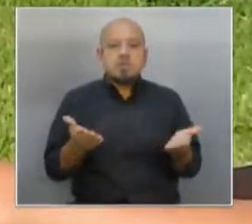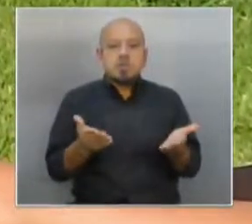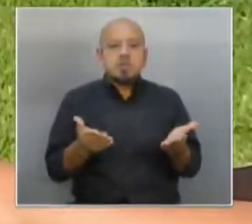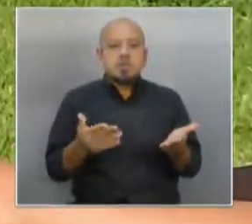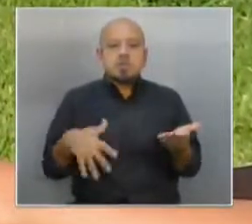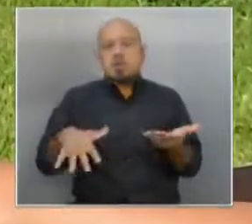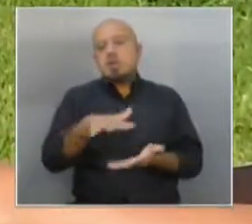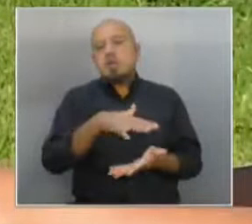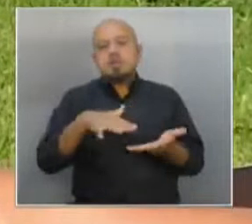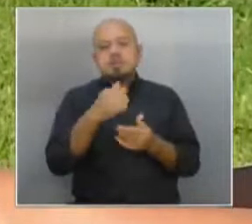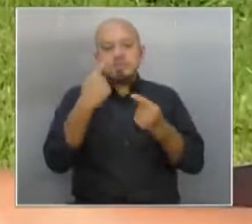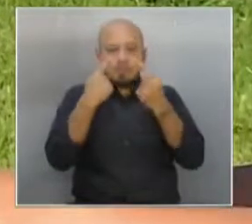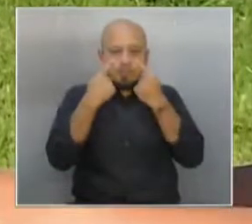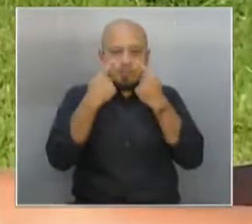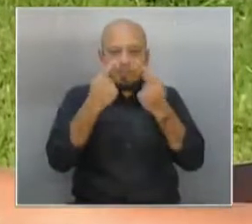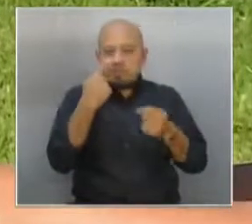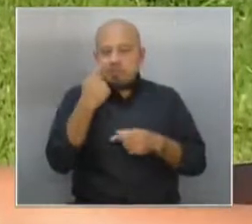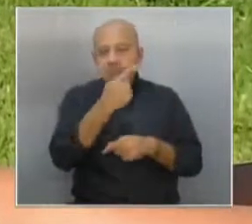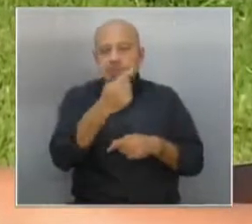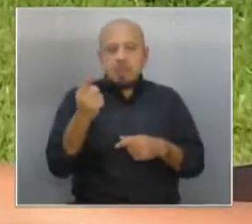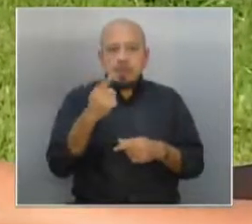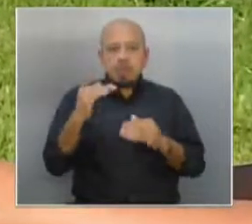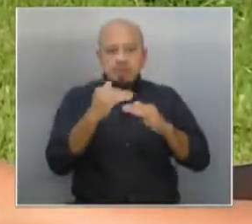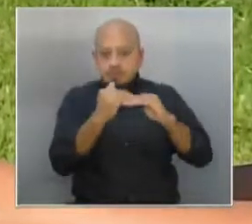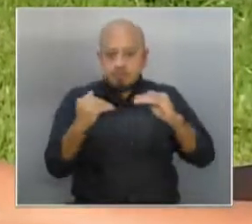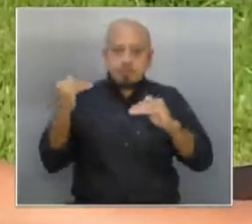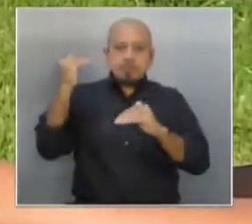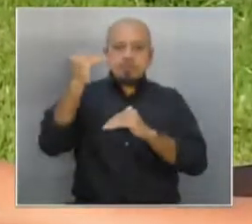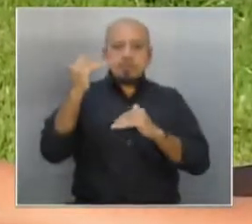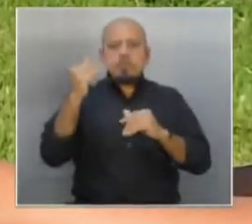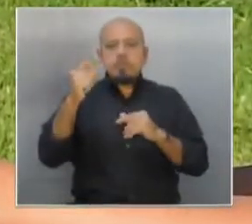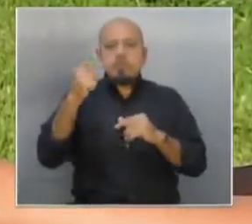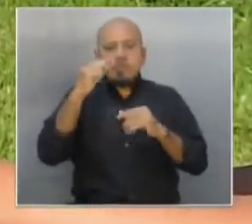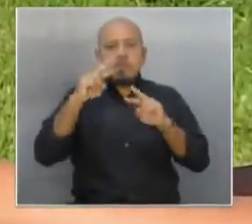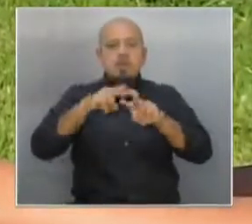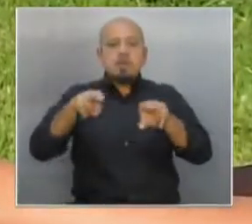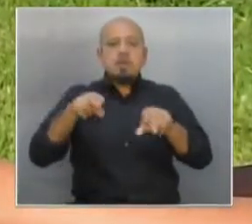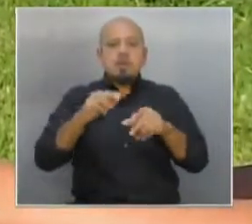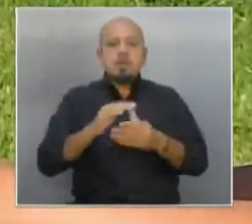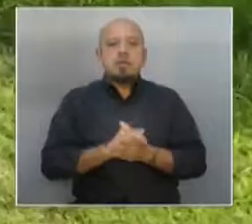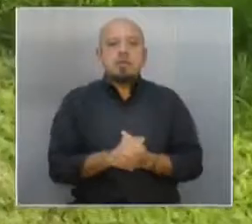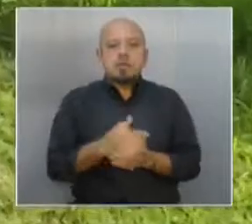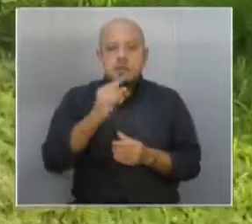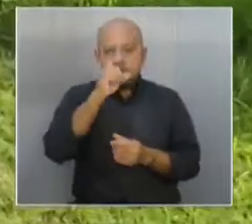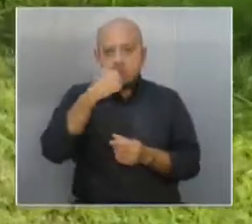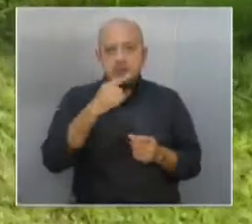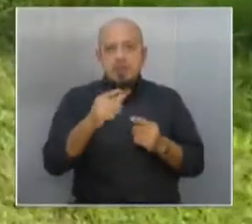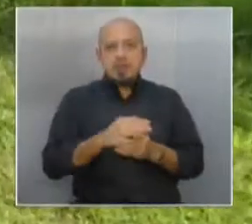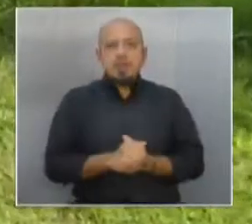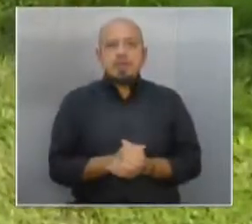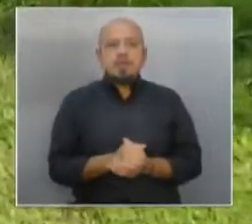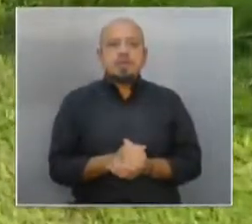es hermoso porque se ve, al estar bien arriba, se ve pila de la parte de Montevideo.